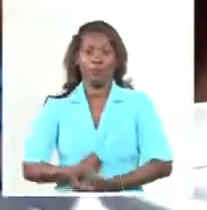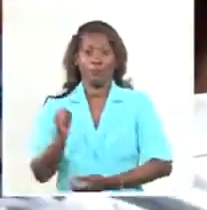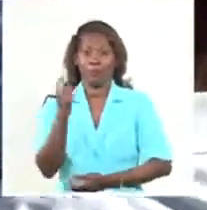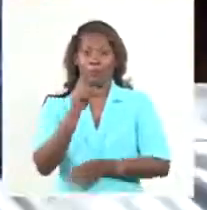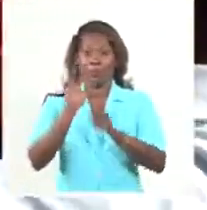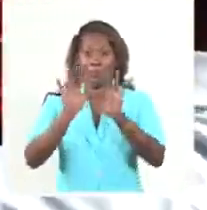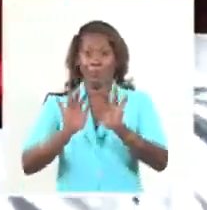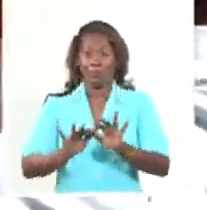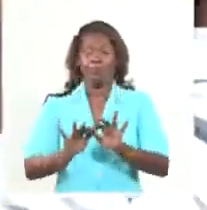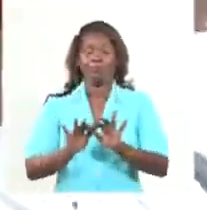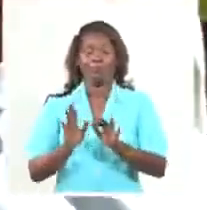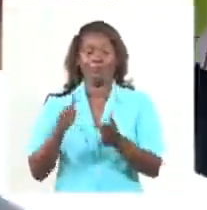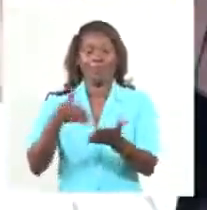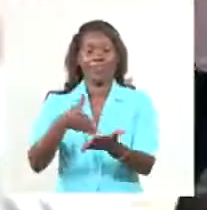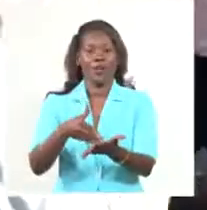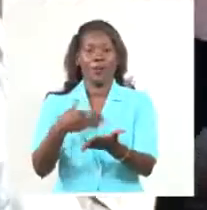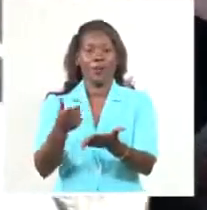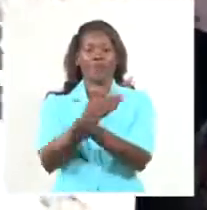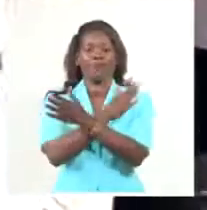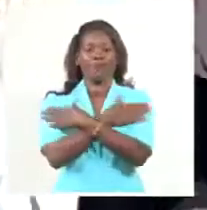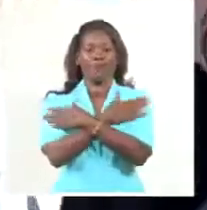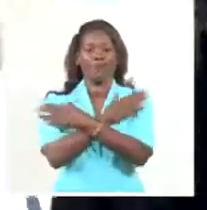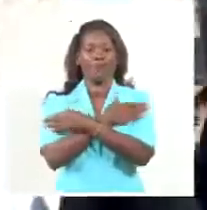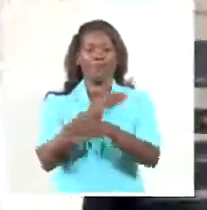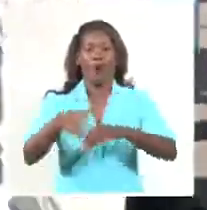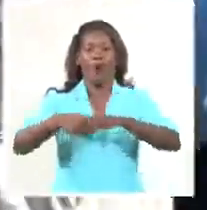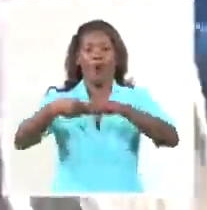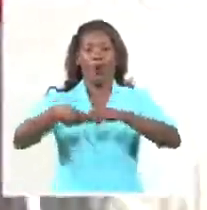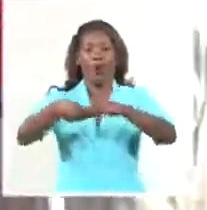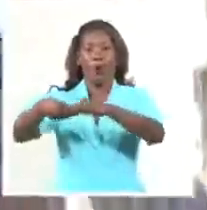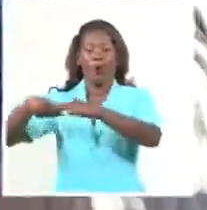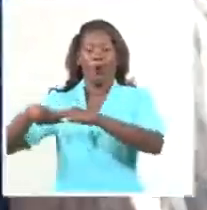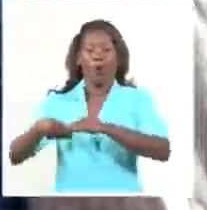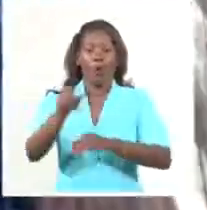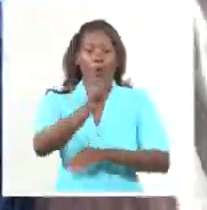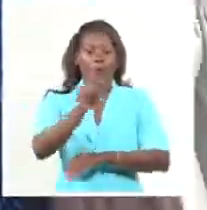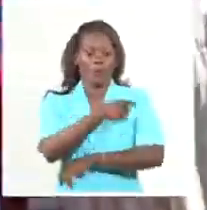hizo un alto para saludar a los pobladores del Consejo Popular Vueltas.